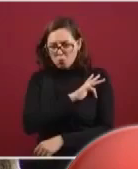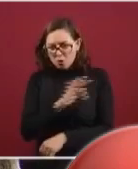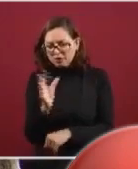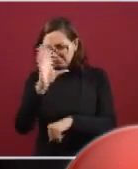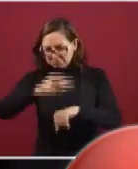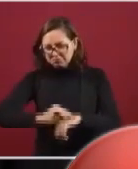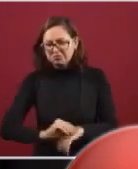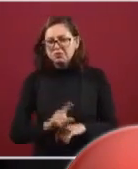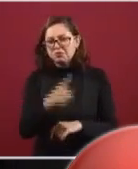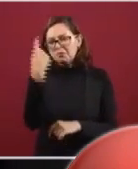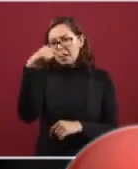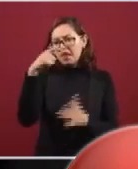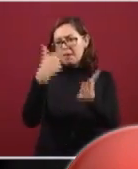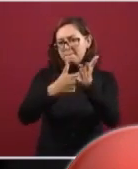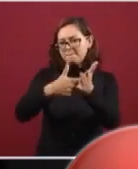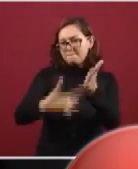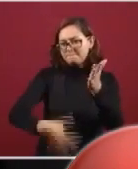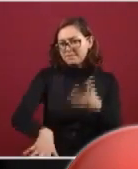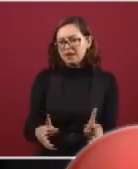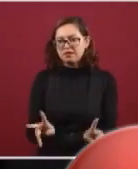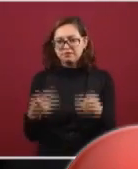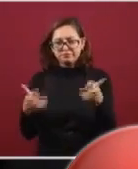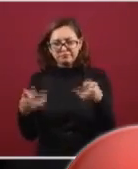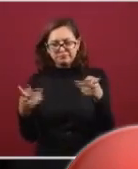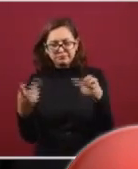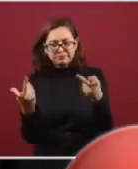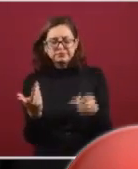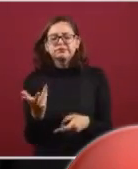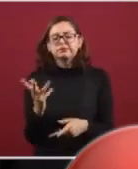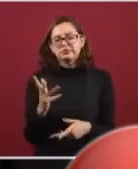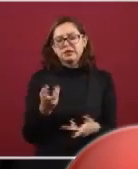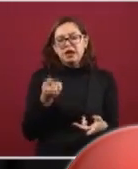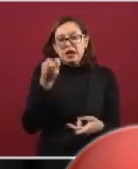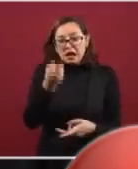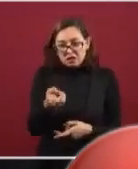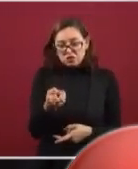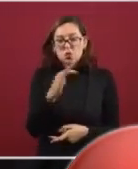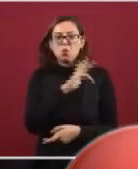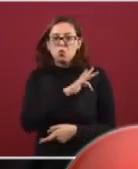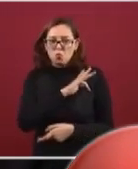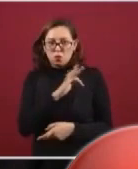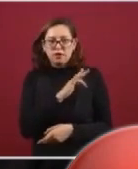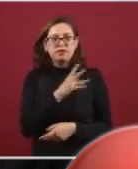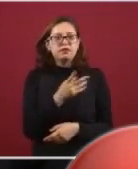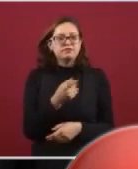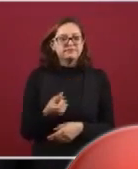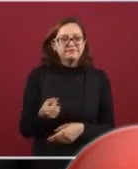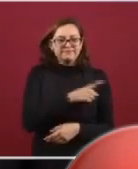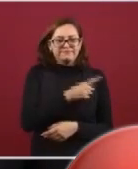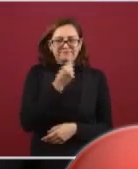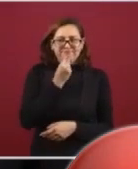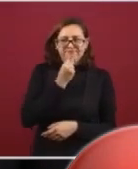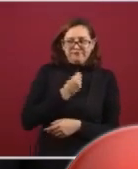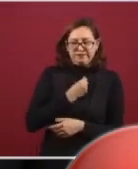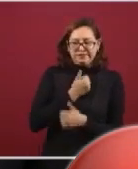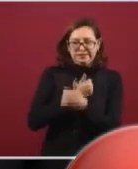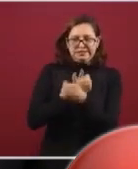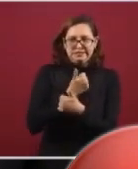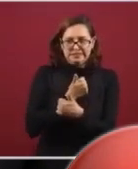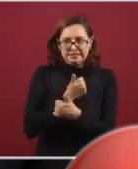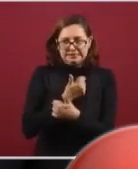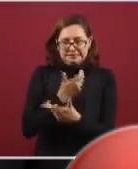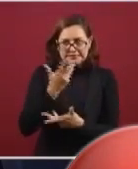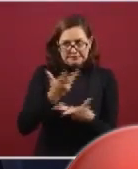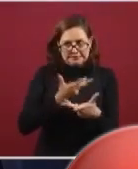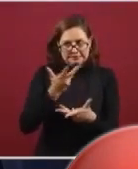su municipio a los consumidores en general, y esto coadyuvaría a que haya competencia en los lugares en los